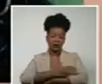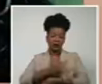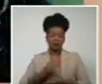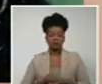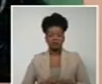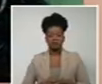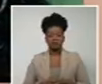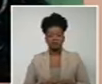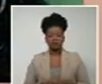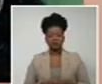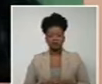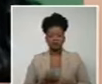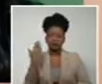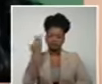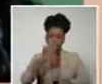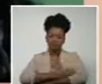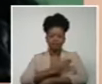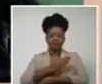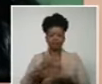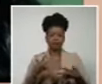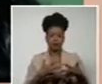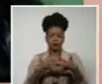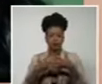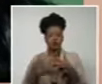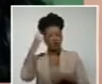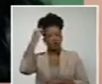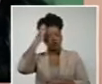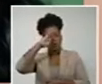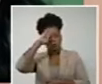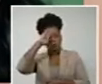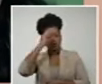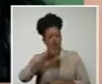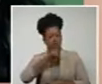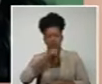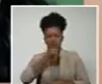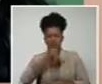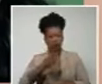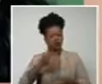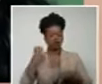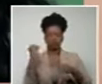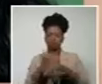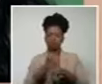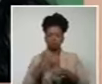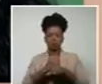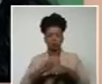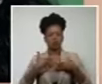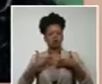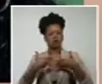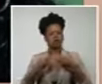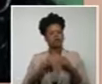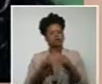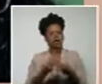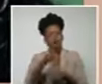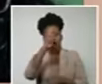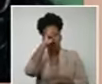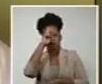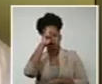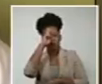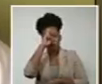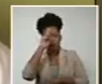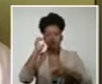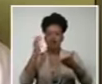genocida está impuesto, el gobierno cubano ha garantizado la salud y la educación para el